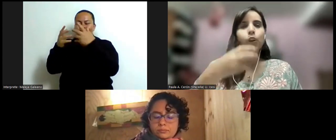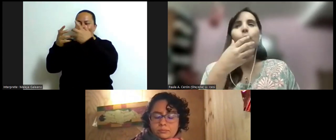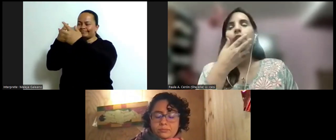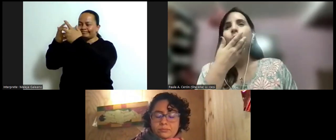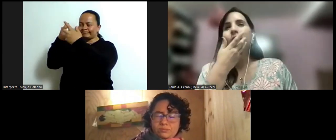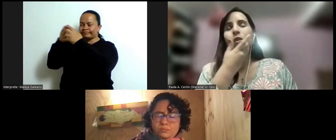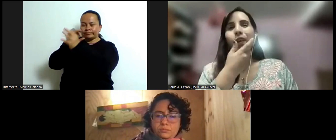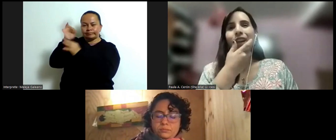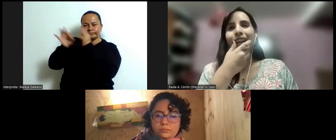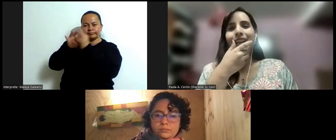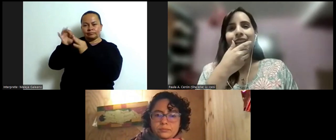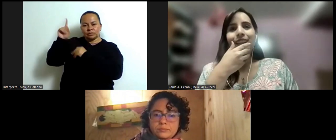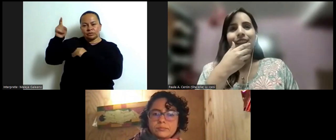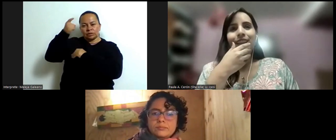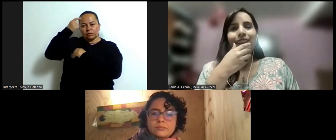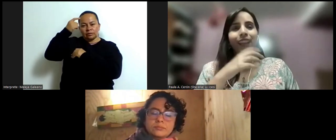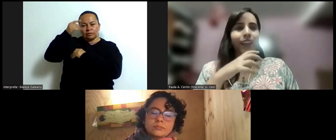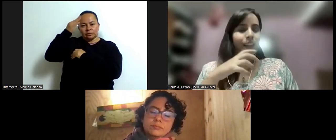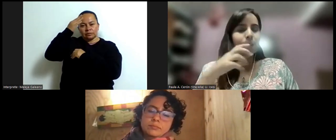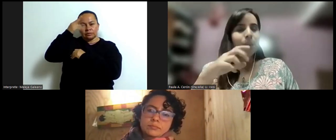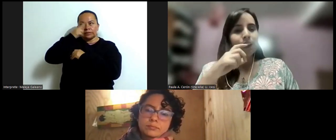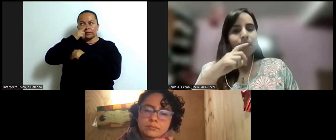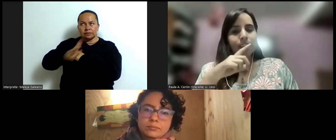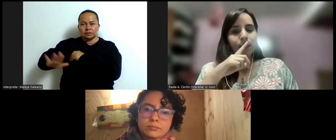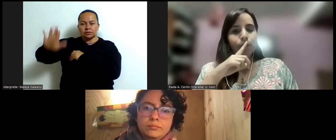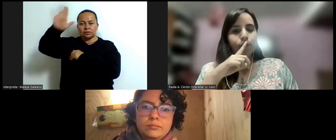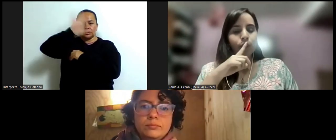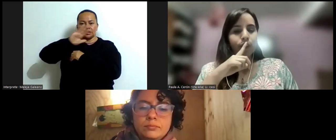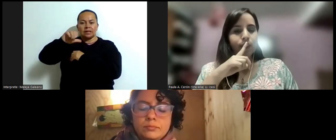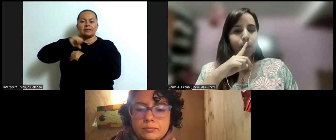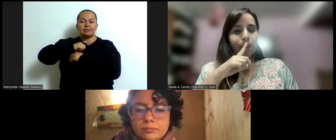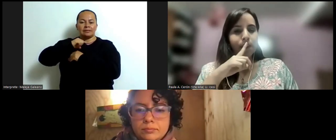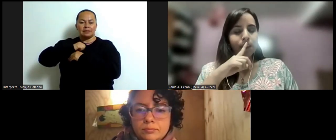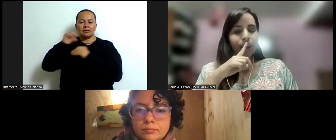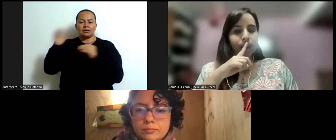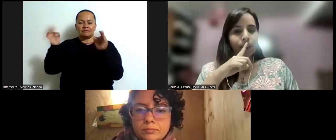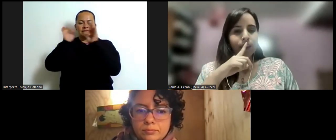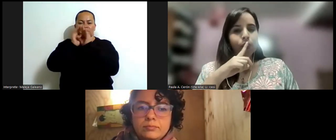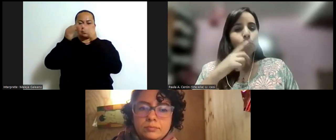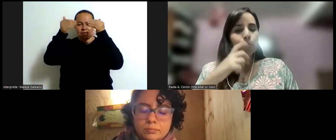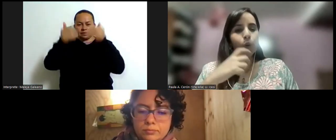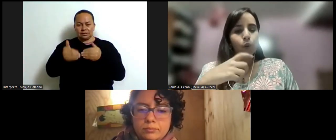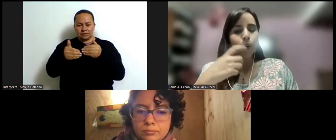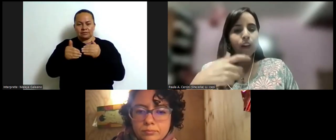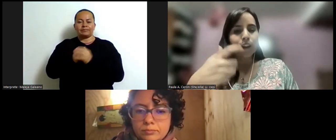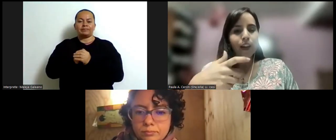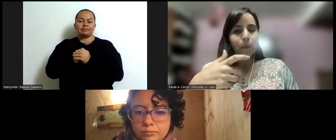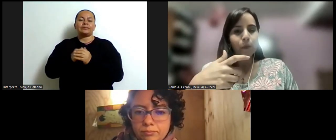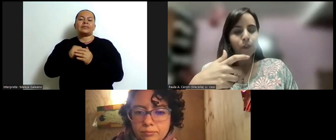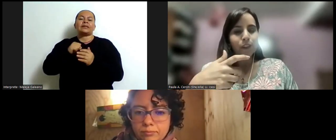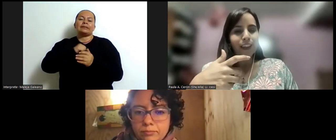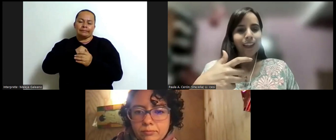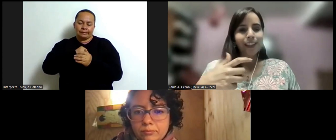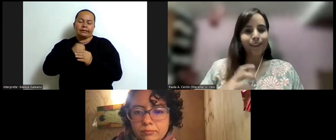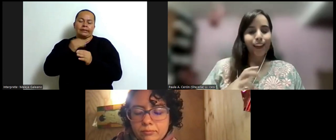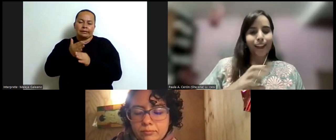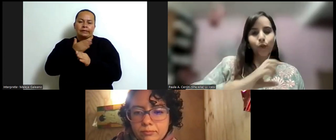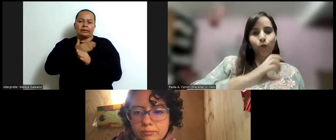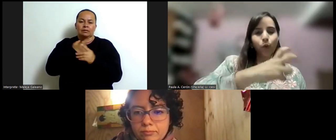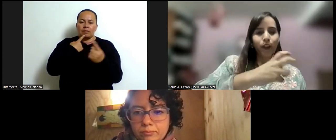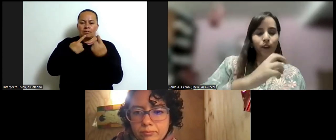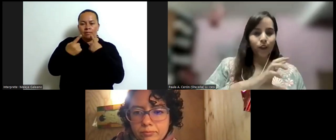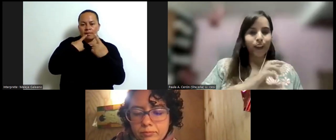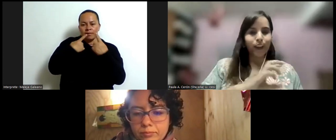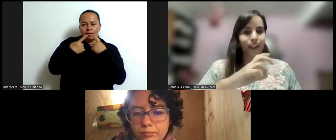hace el gobierno nacional tiene esa mirada desde el enfoque en discapacidad y es un poco lo que hablamos de que si bien